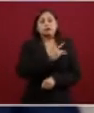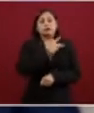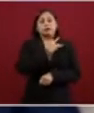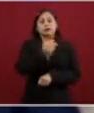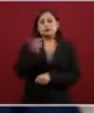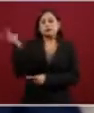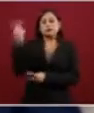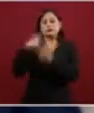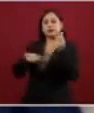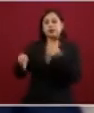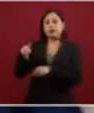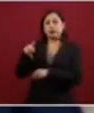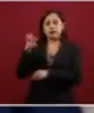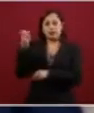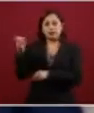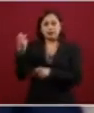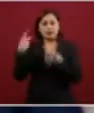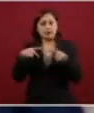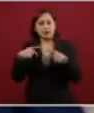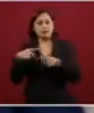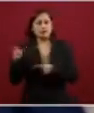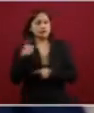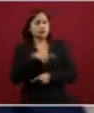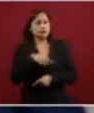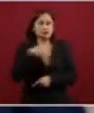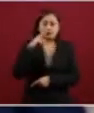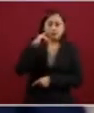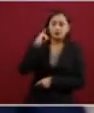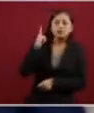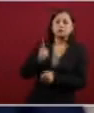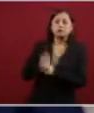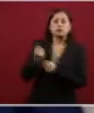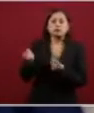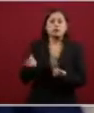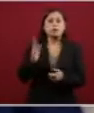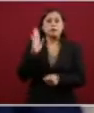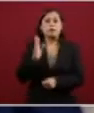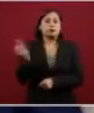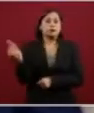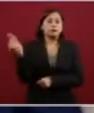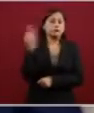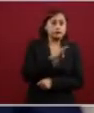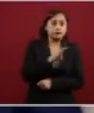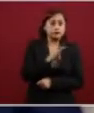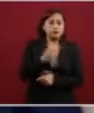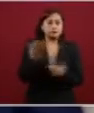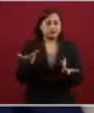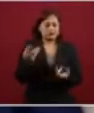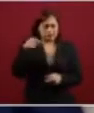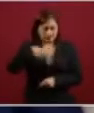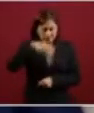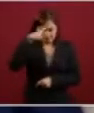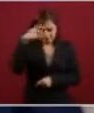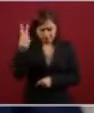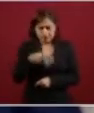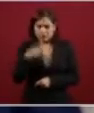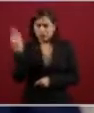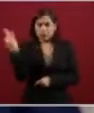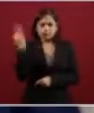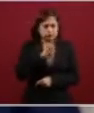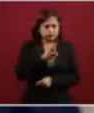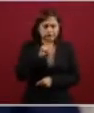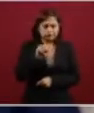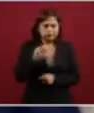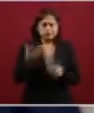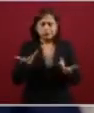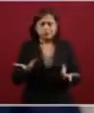nosotros o para la postura del gobierno mexicano no es un golpe de Estado? Evidentemente creo que